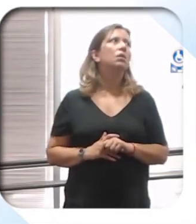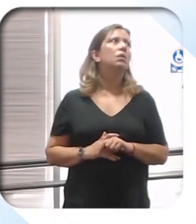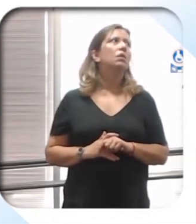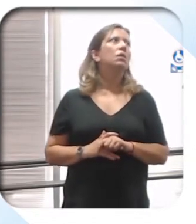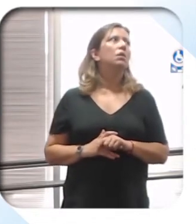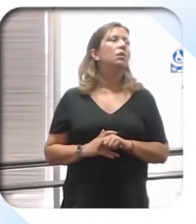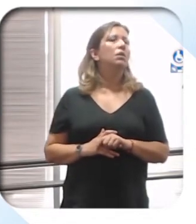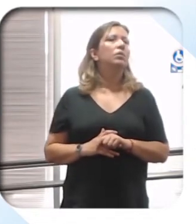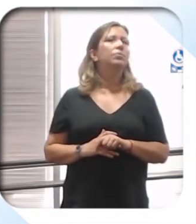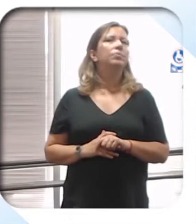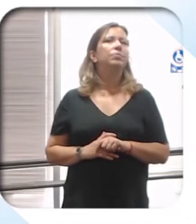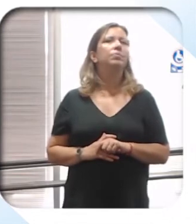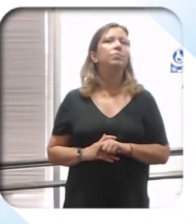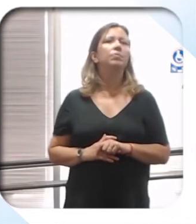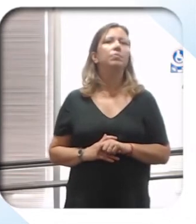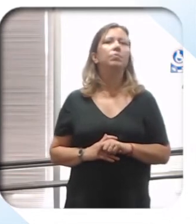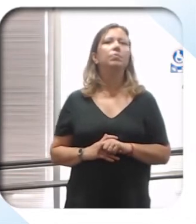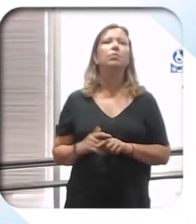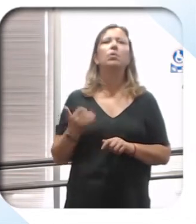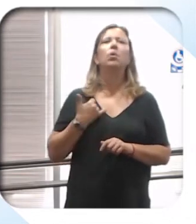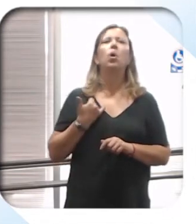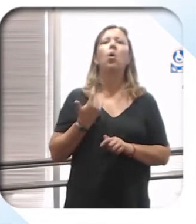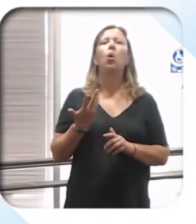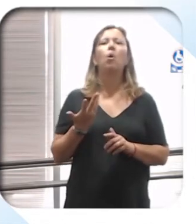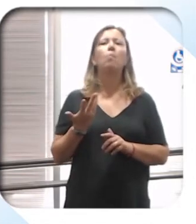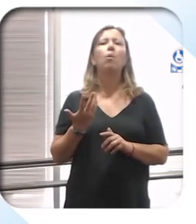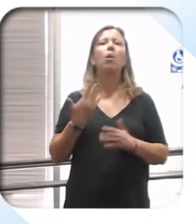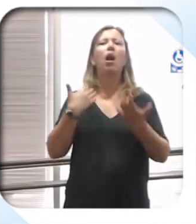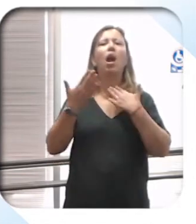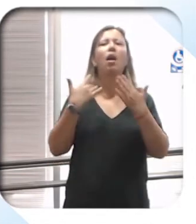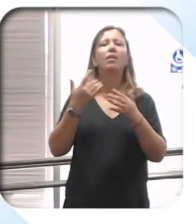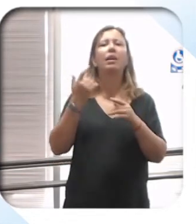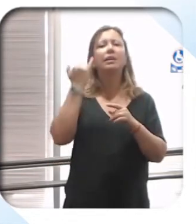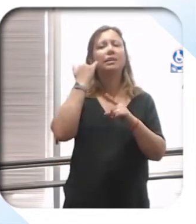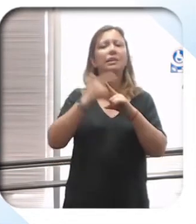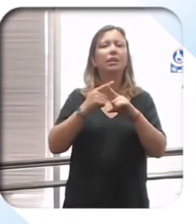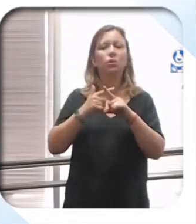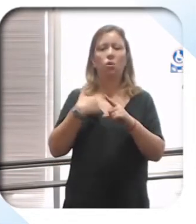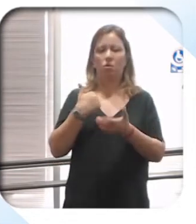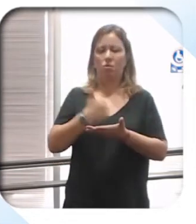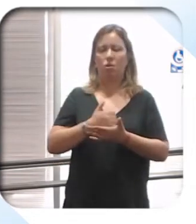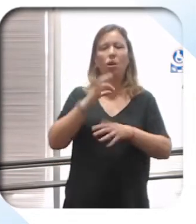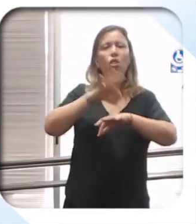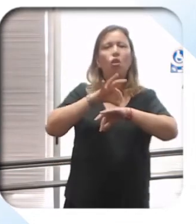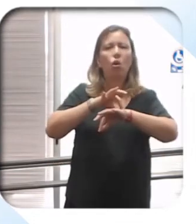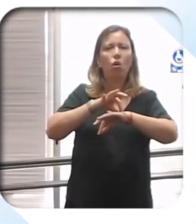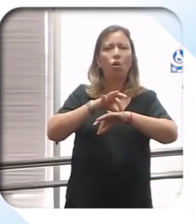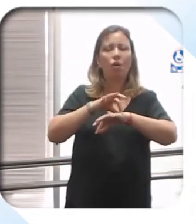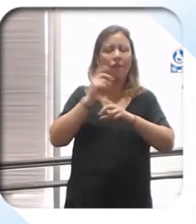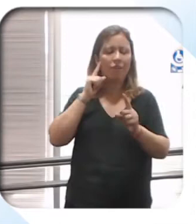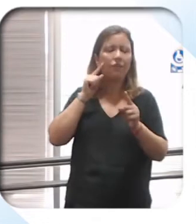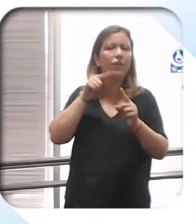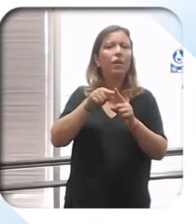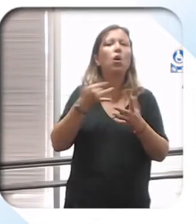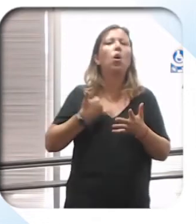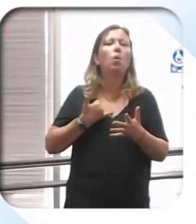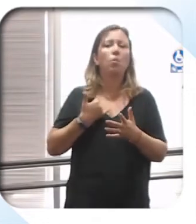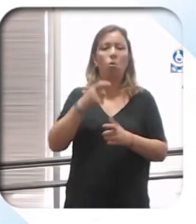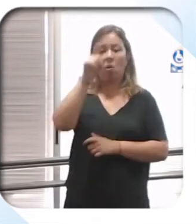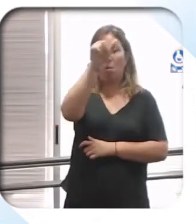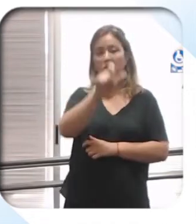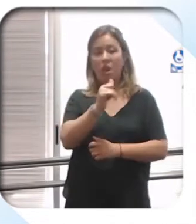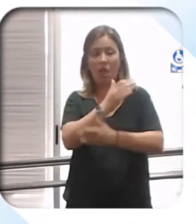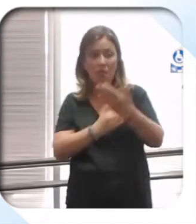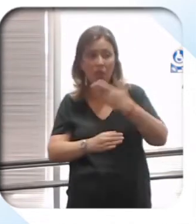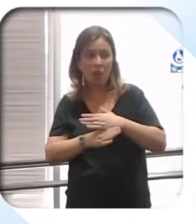Quedó, se cortó ahí. Bueno, ¿cómo va a enfocar la sexualidad desde, si nos plantamos desde un modelo médico? La sexualidad la va a ver de una persona